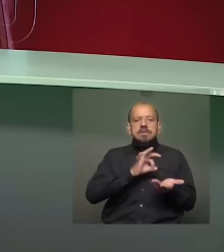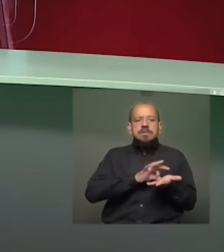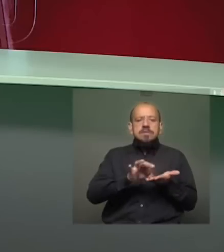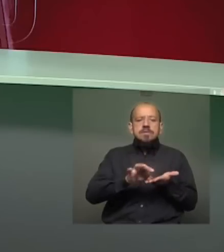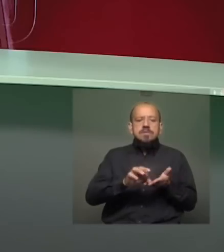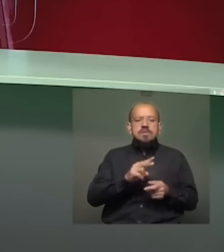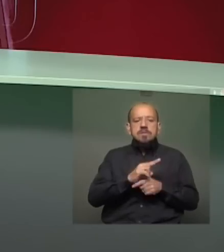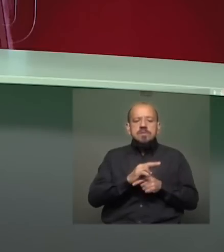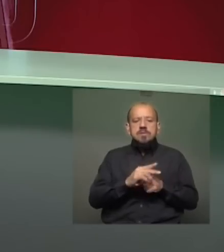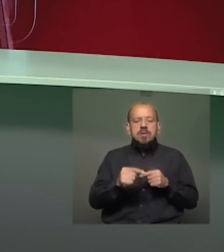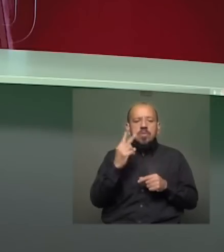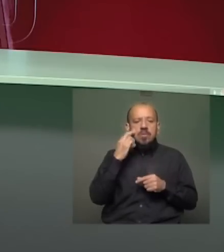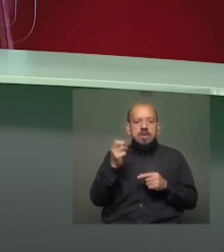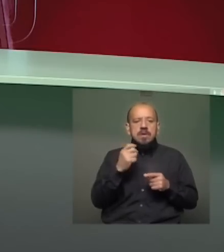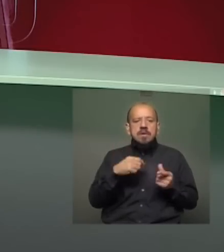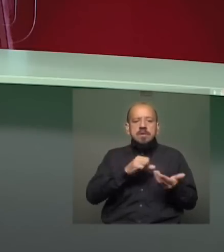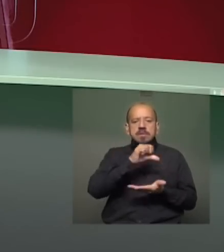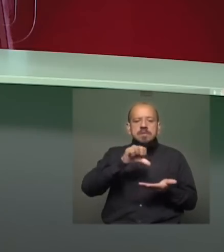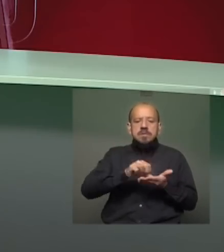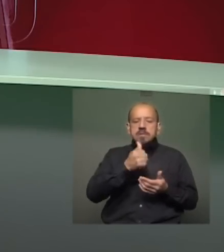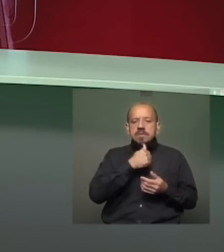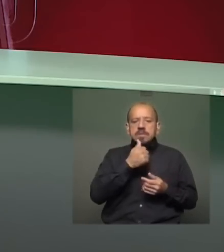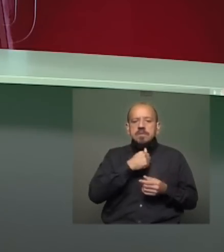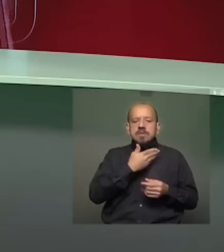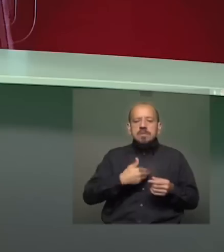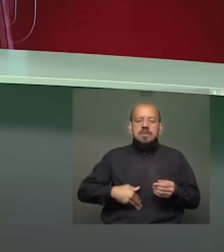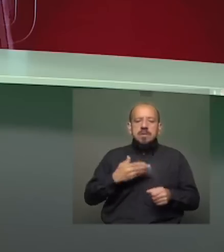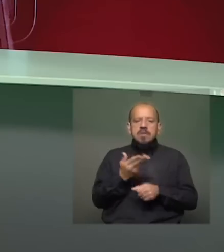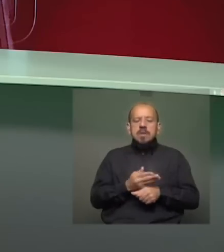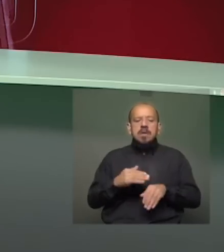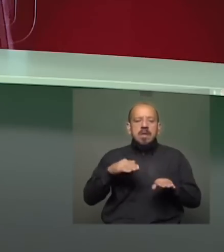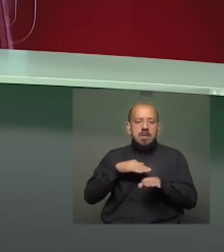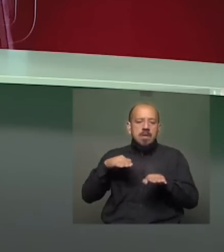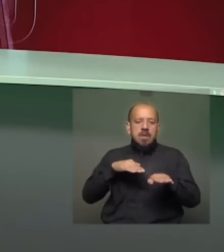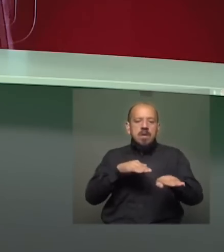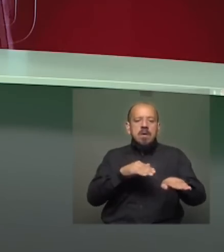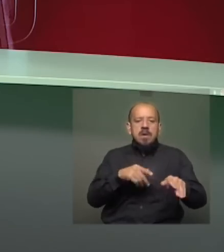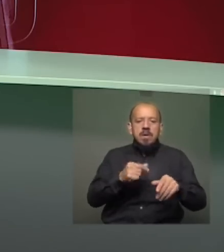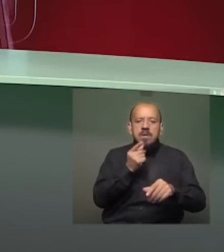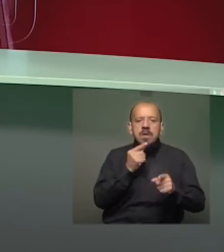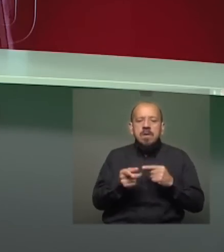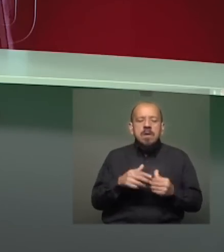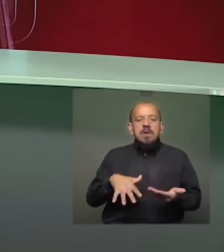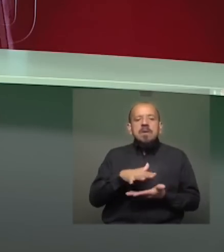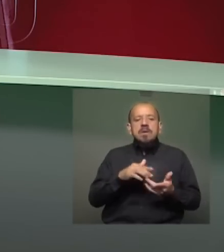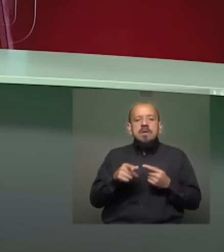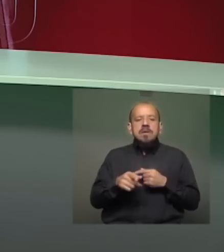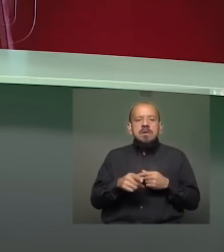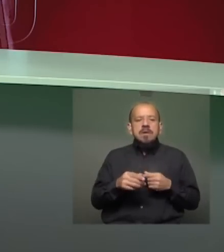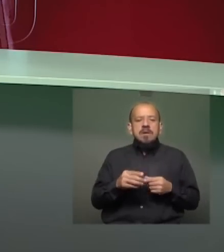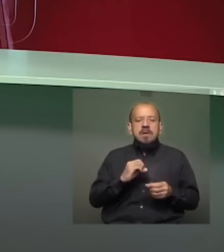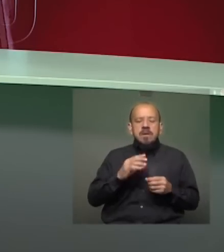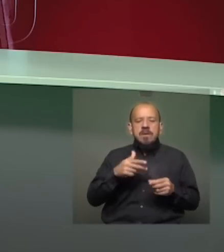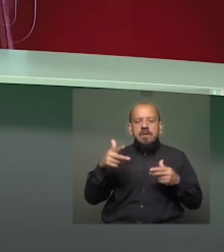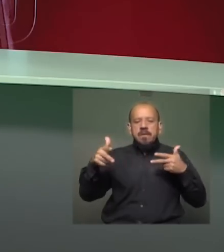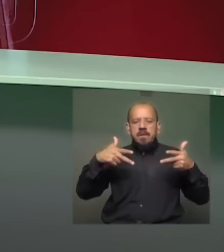a un boliche de la ciudad vieja si el dueño le solicitaba patrulleros para que controlaran la zona y astesiano le enviaban